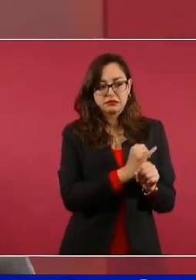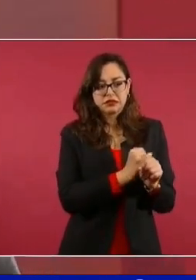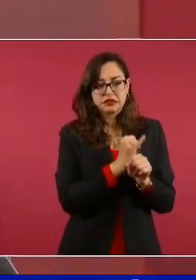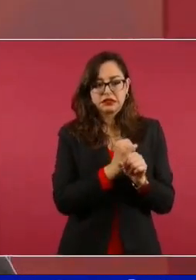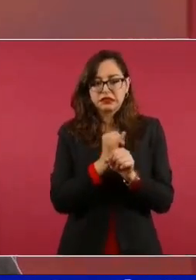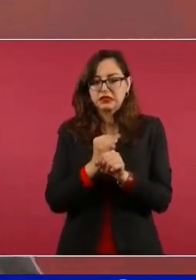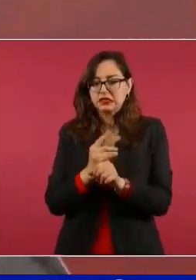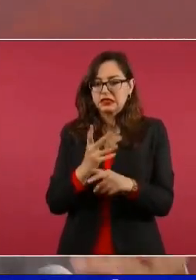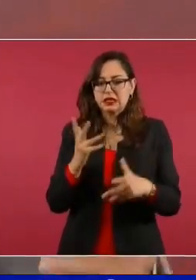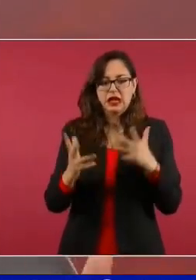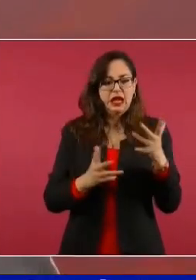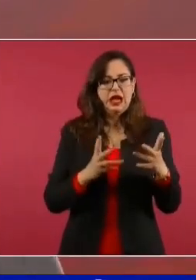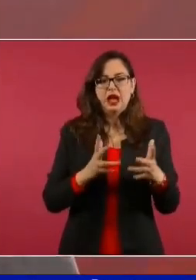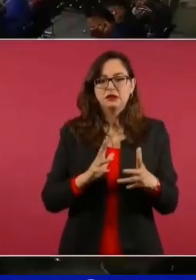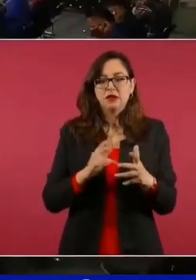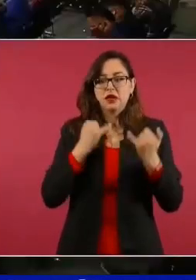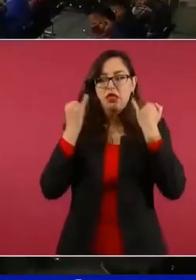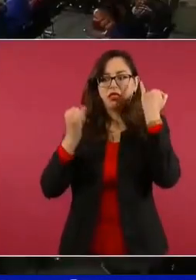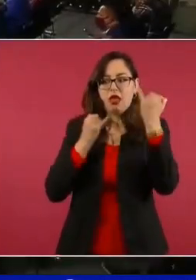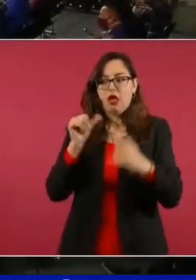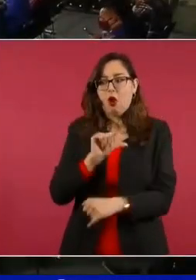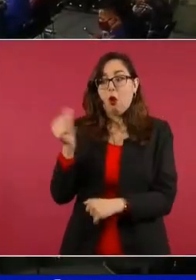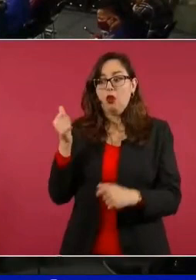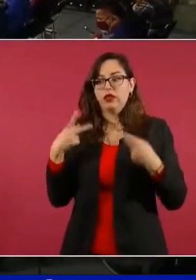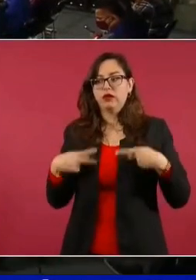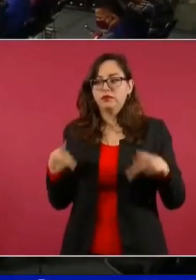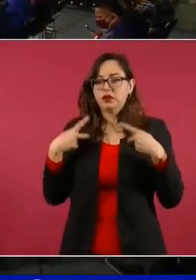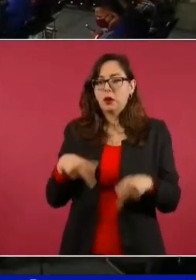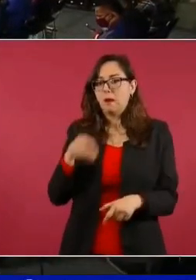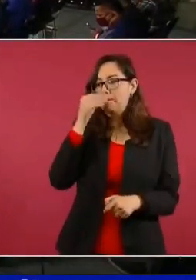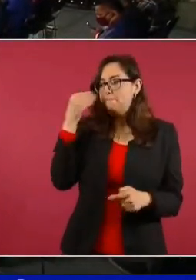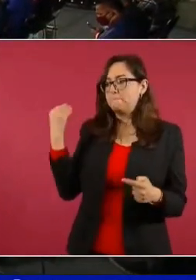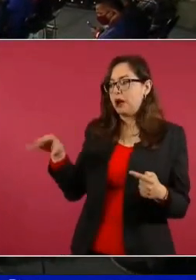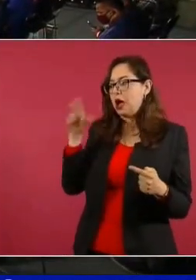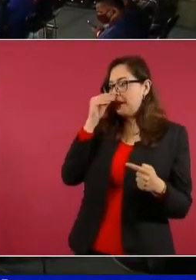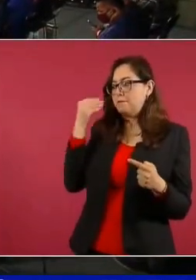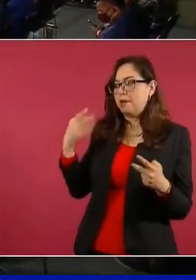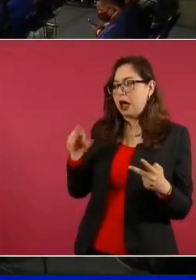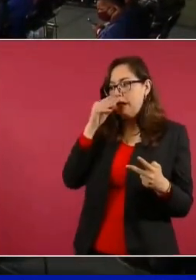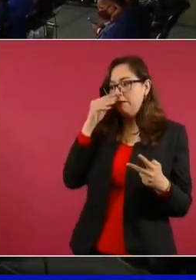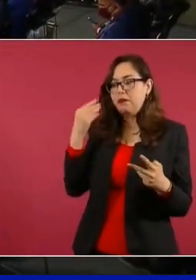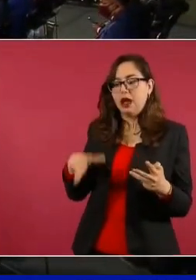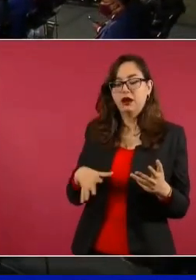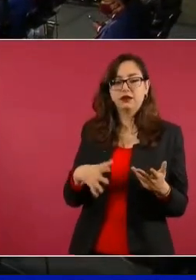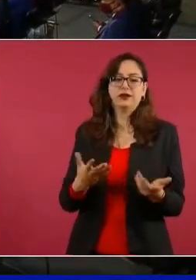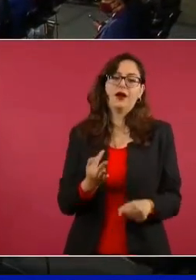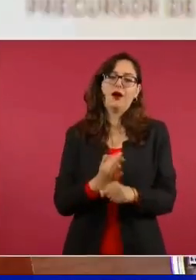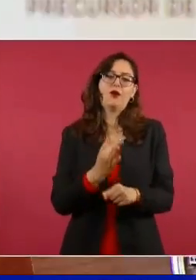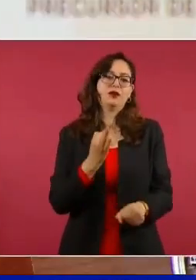hablando de más personas, en el caso, por ejemplo, de los militares,